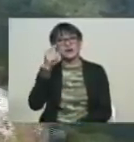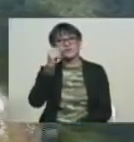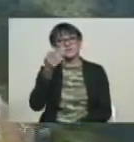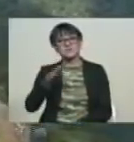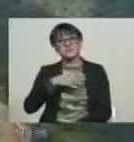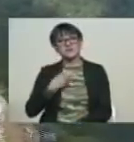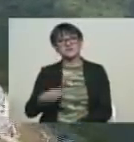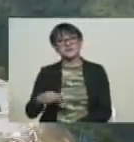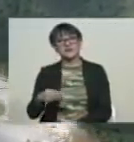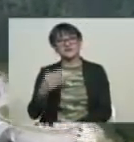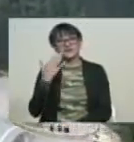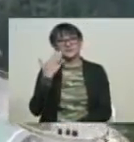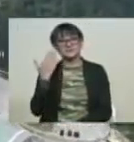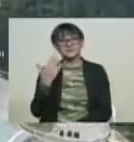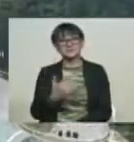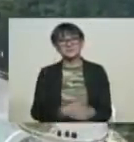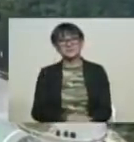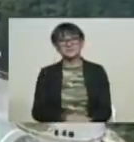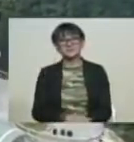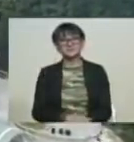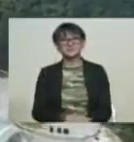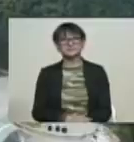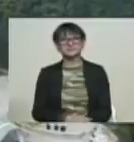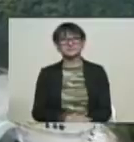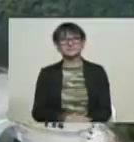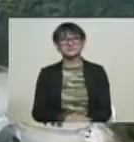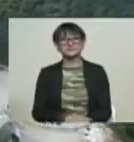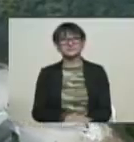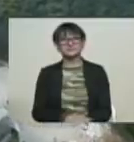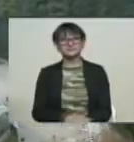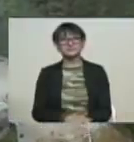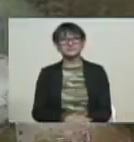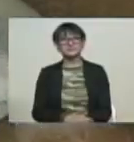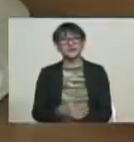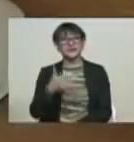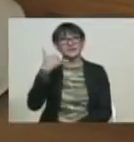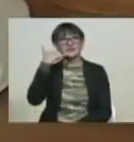este teléfono, a los niños y niñas. Un teléfono de magneto de la época.